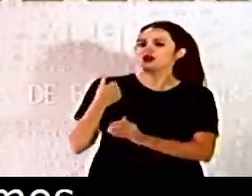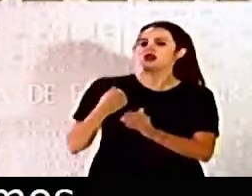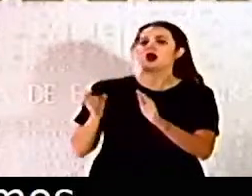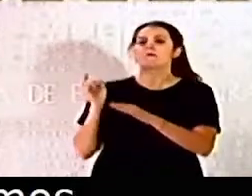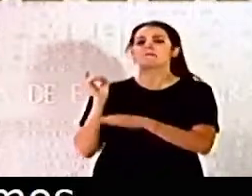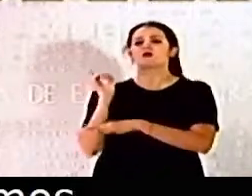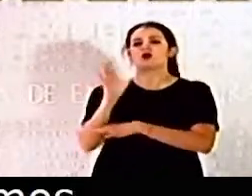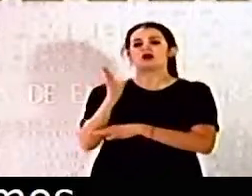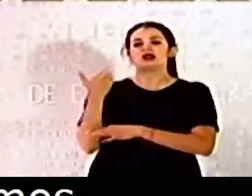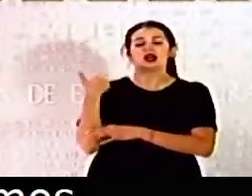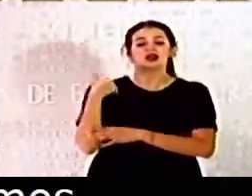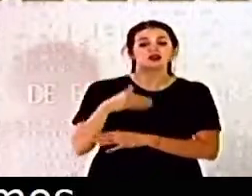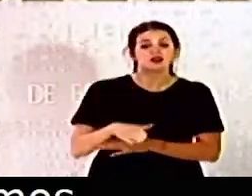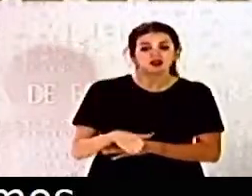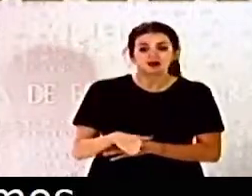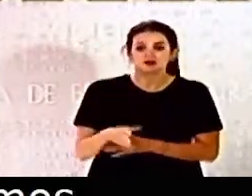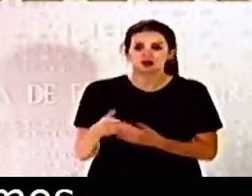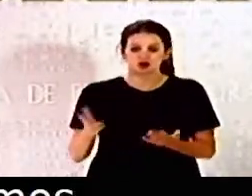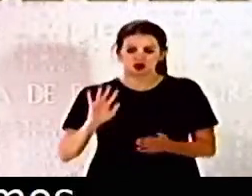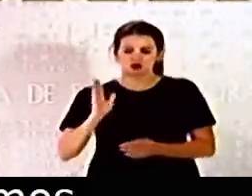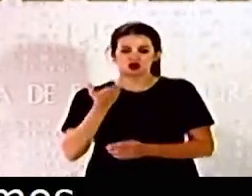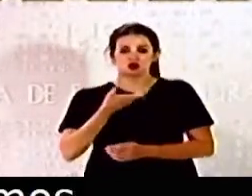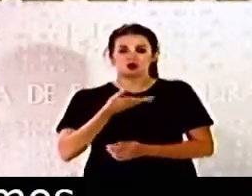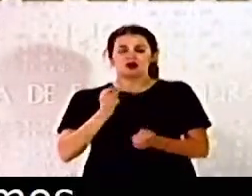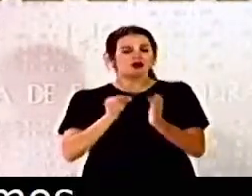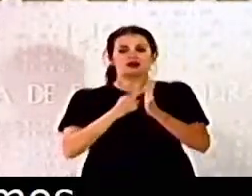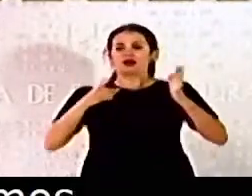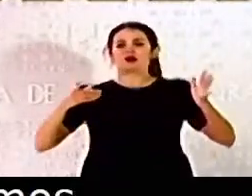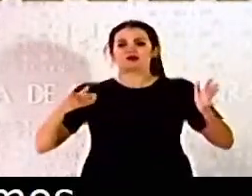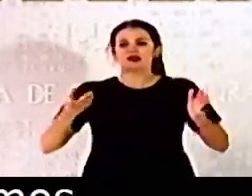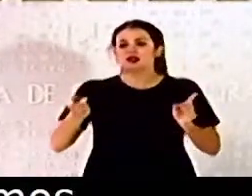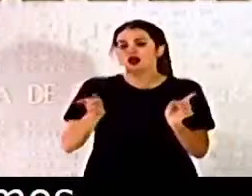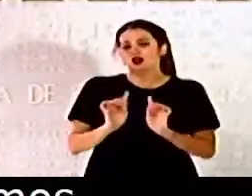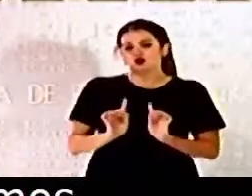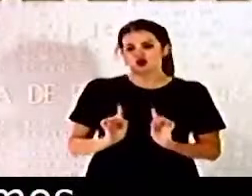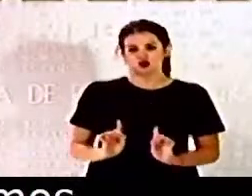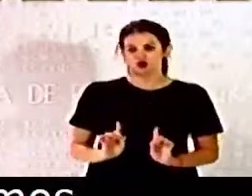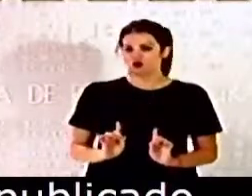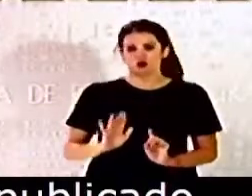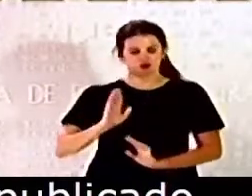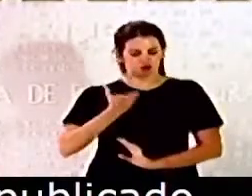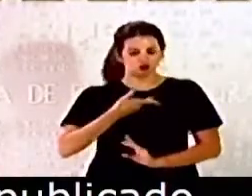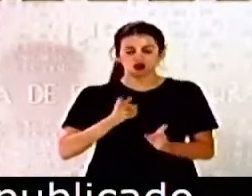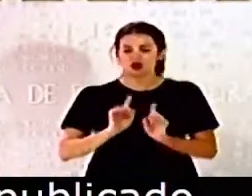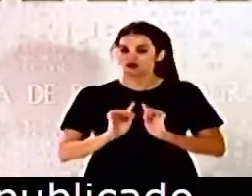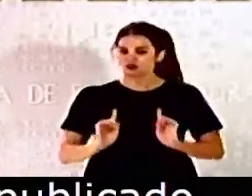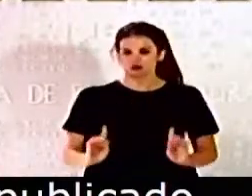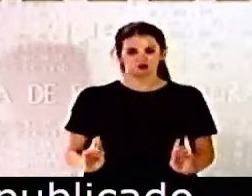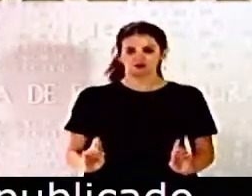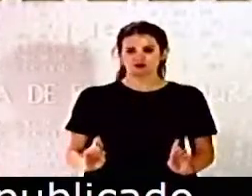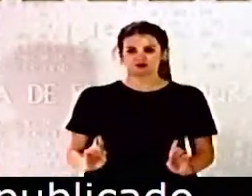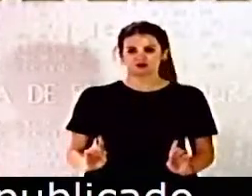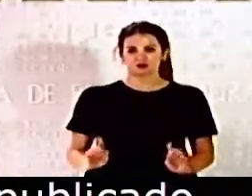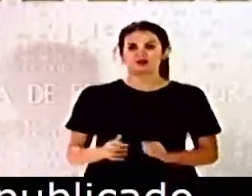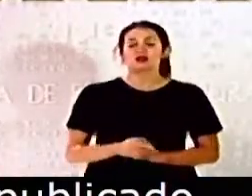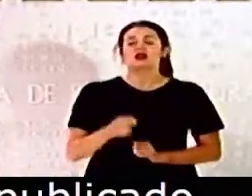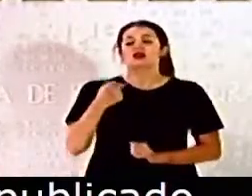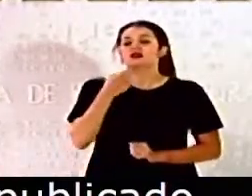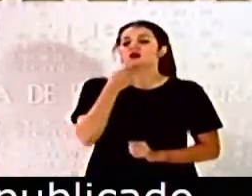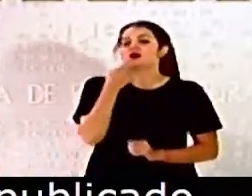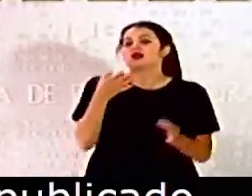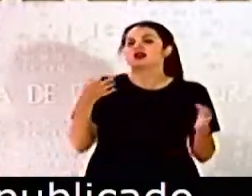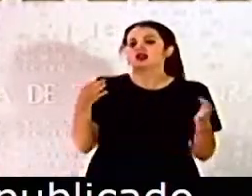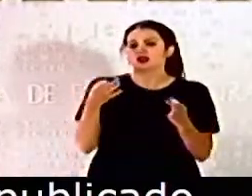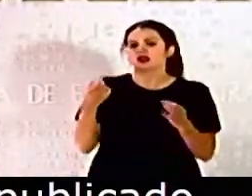nos puede acusar de improvisación. No se nos puede acusar de improvisación. Esto, lo más que se puede decir es que se veía